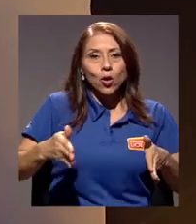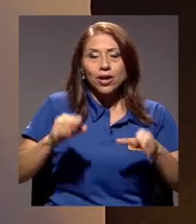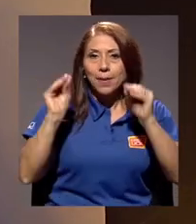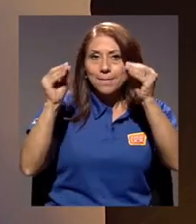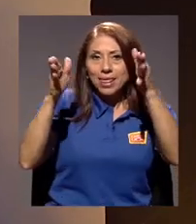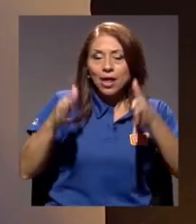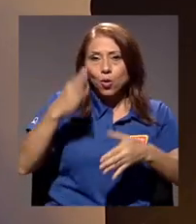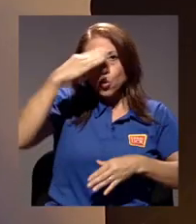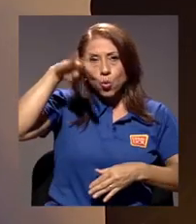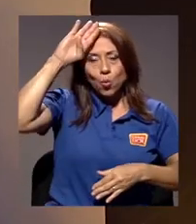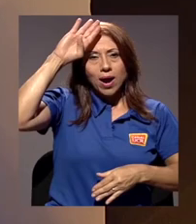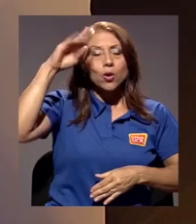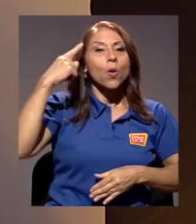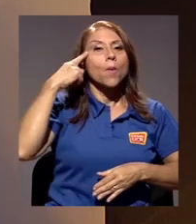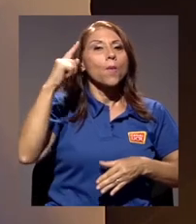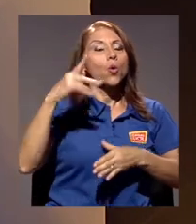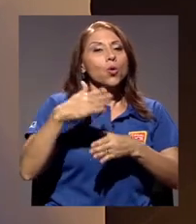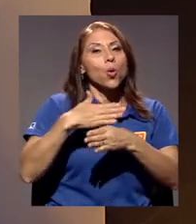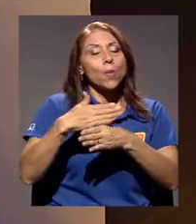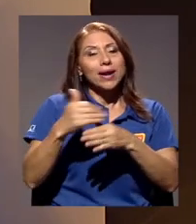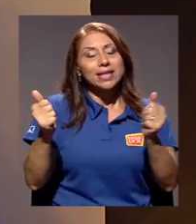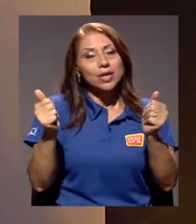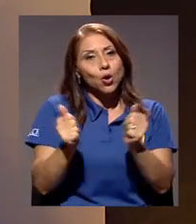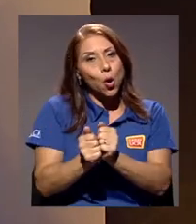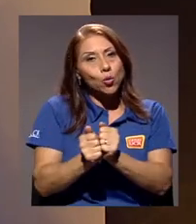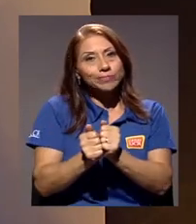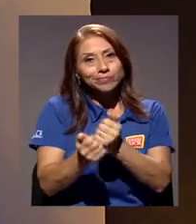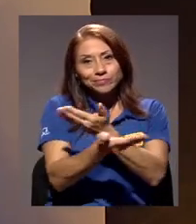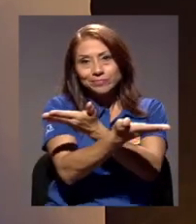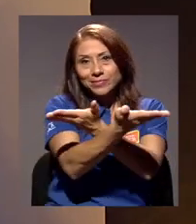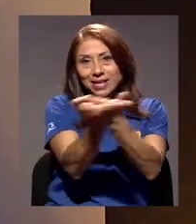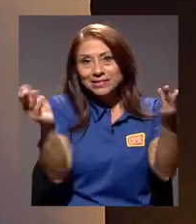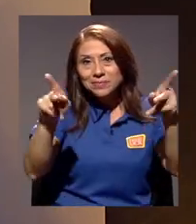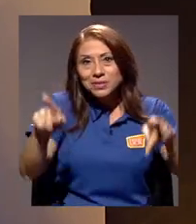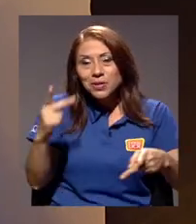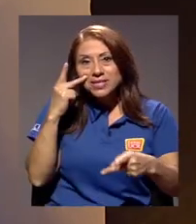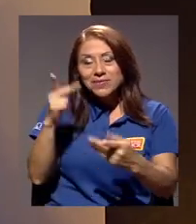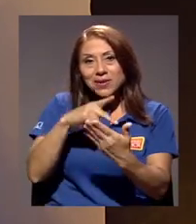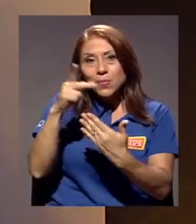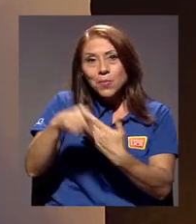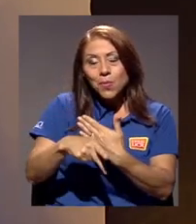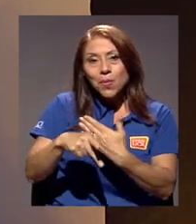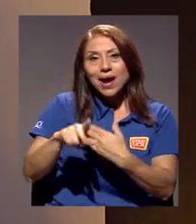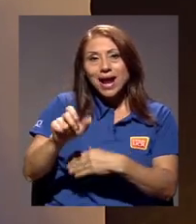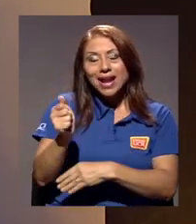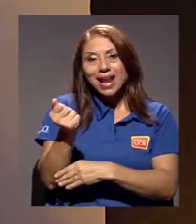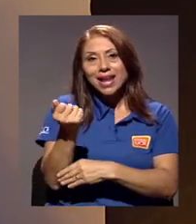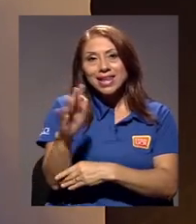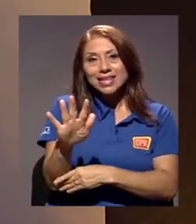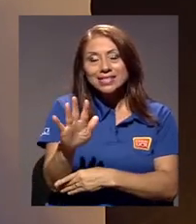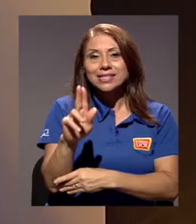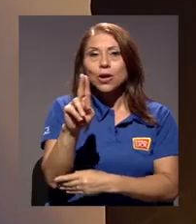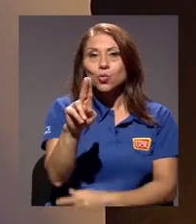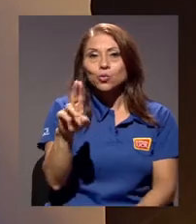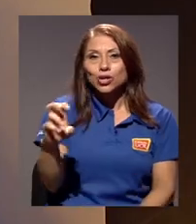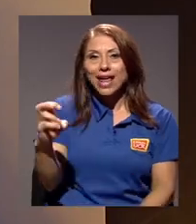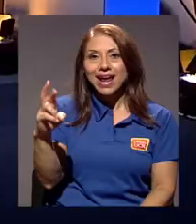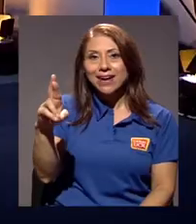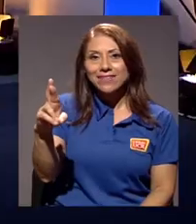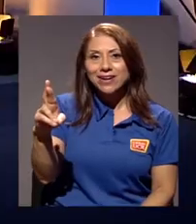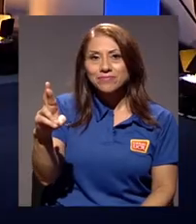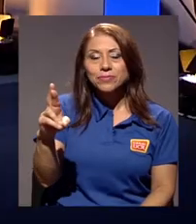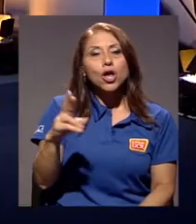por compartir con la teleaudiencia del canal 15 boozer estas